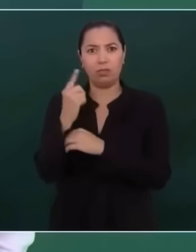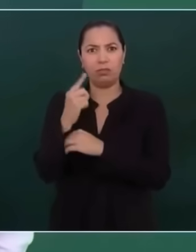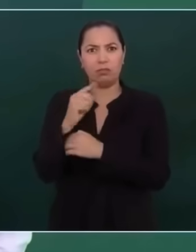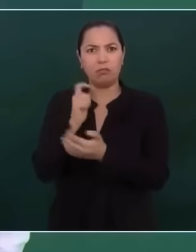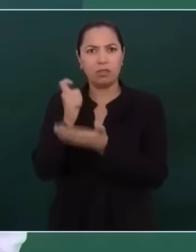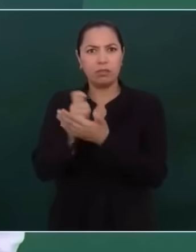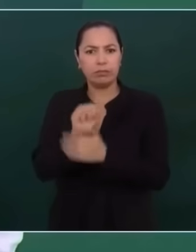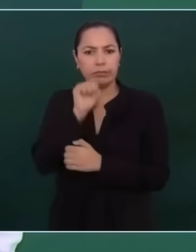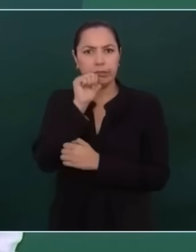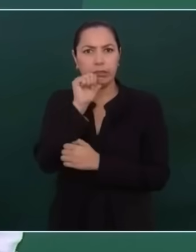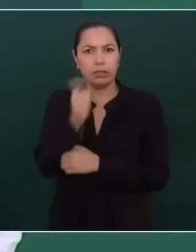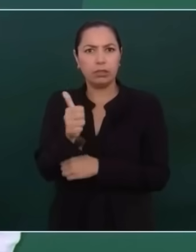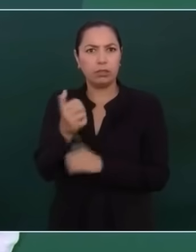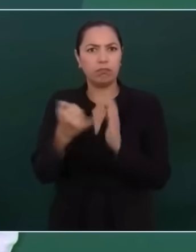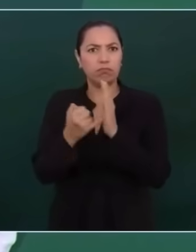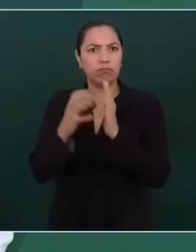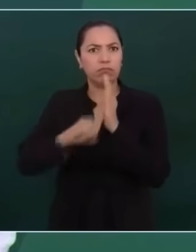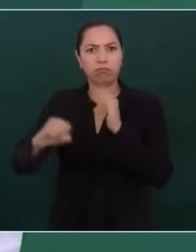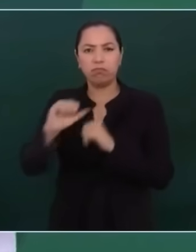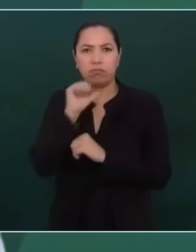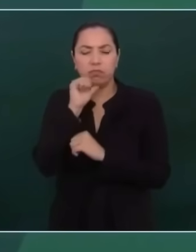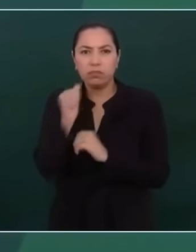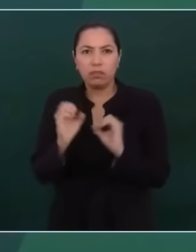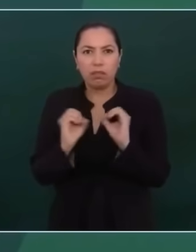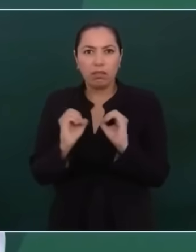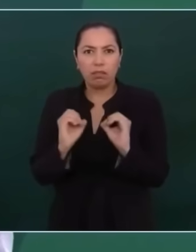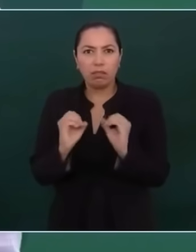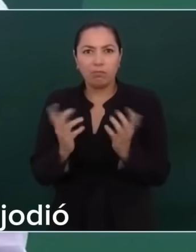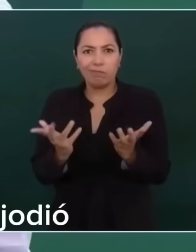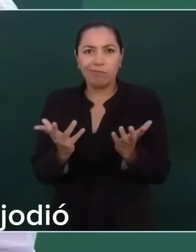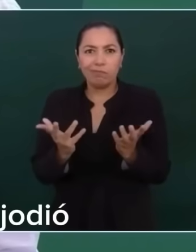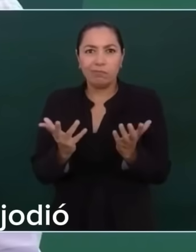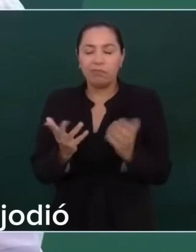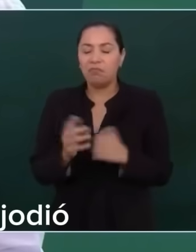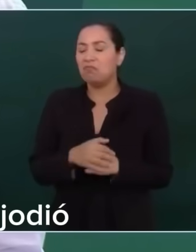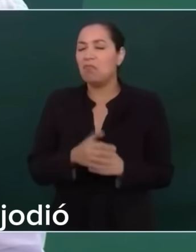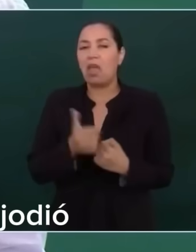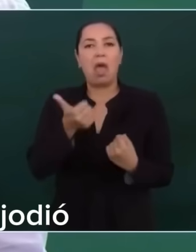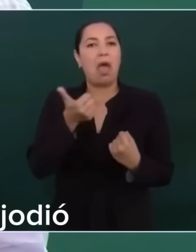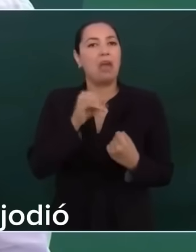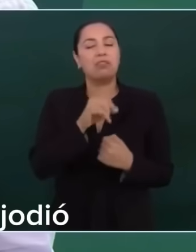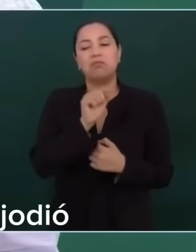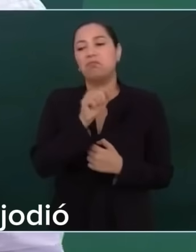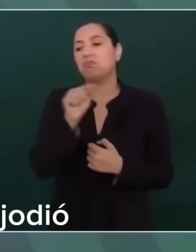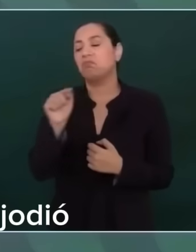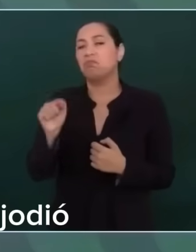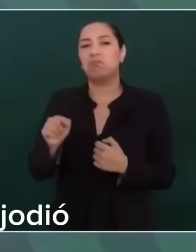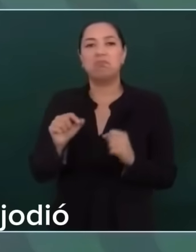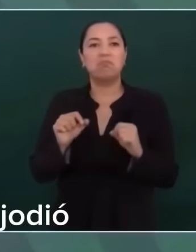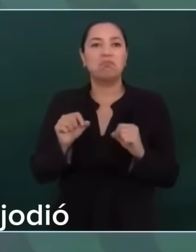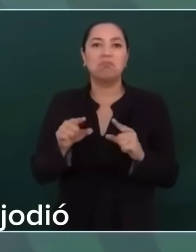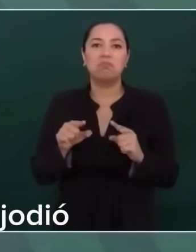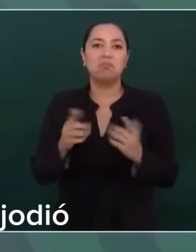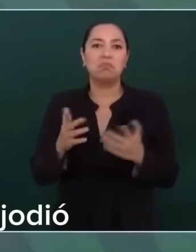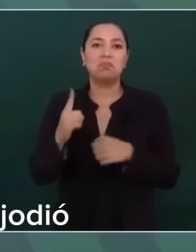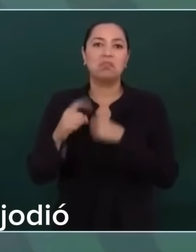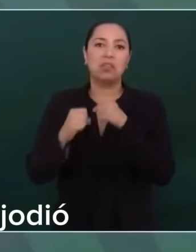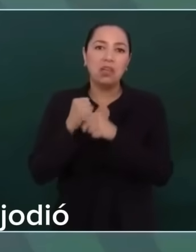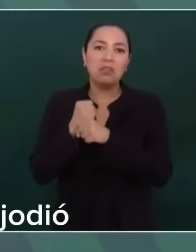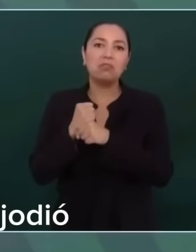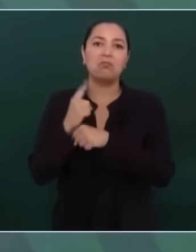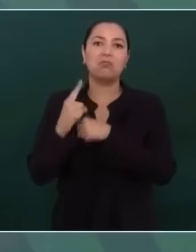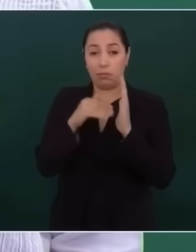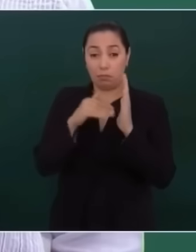pesos. Antes se hacía el ciego, se hacía el pato, siempre esquivaba, pero ahora con AMLO